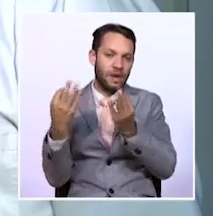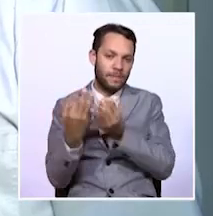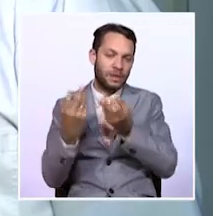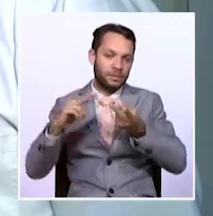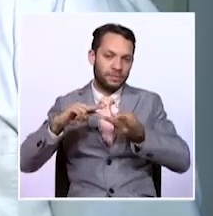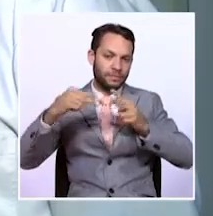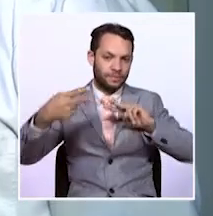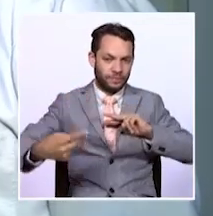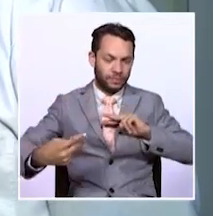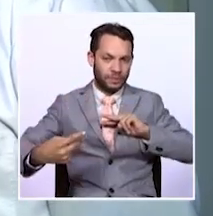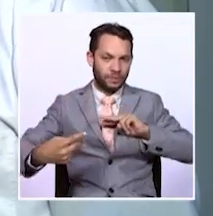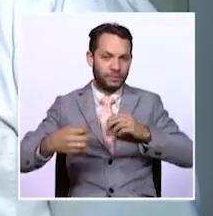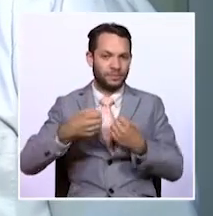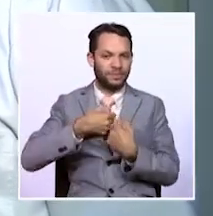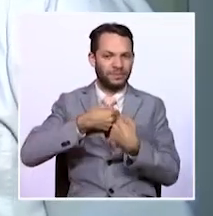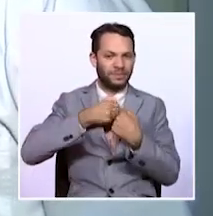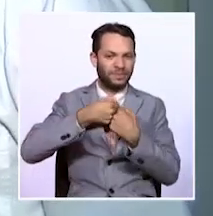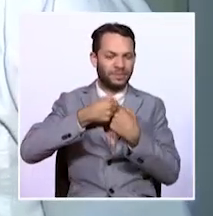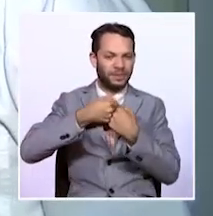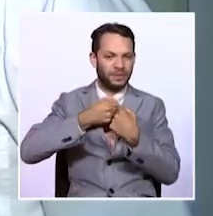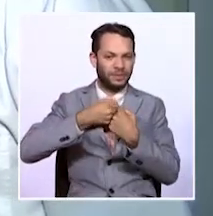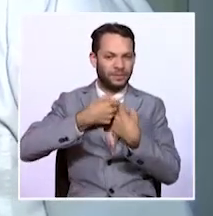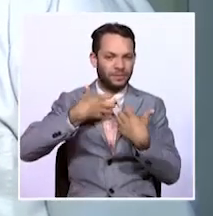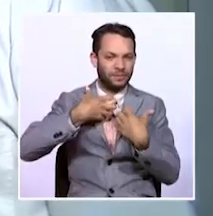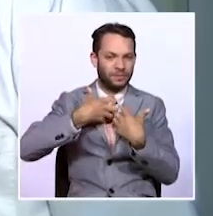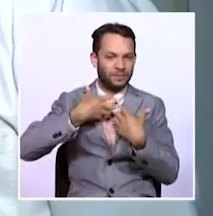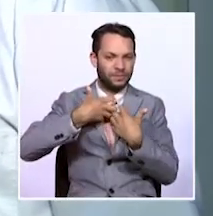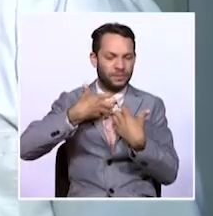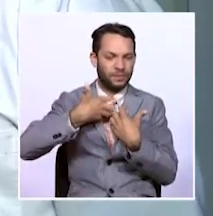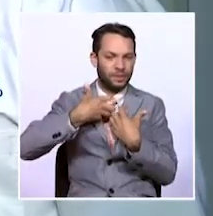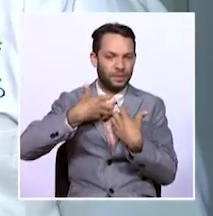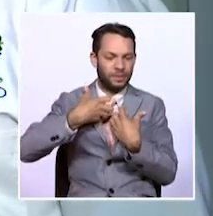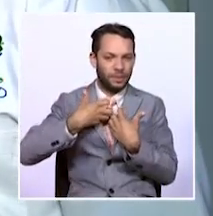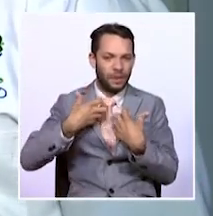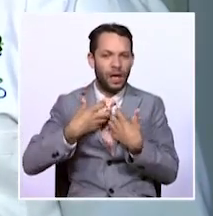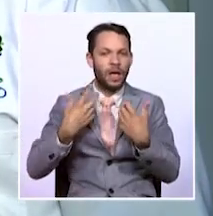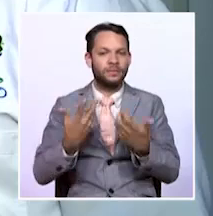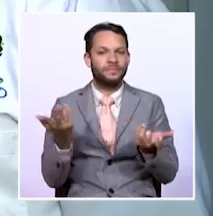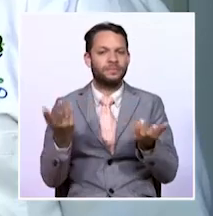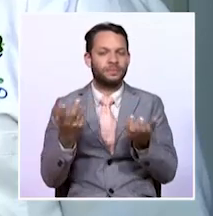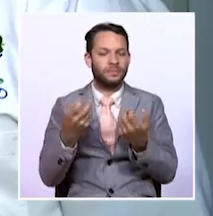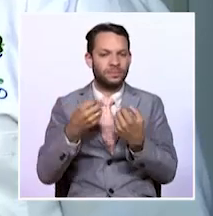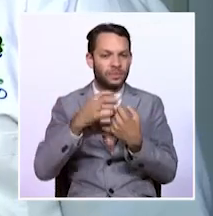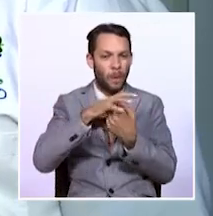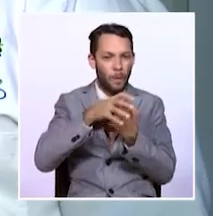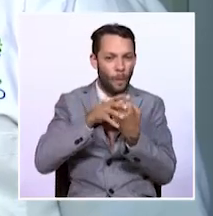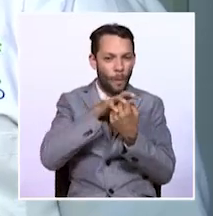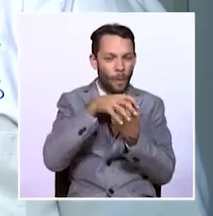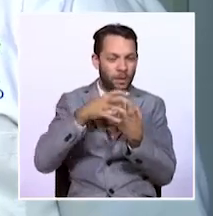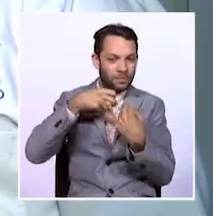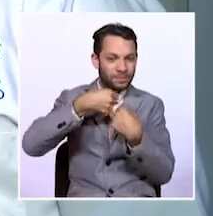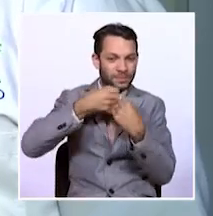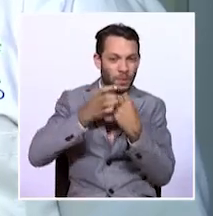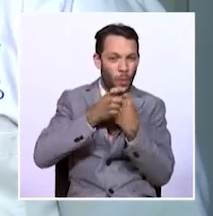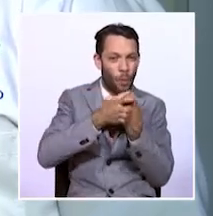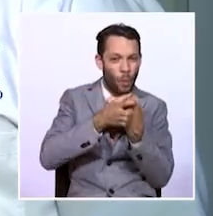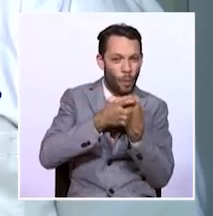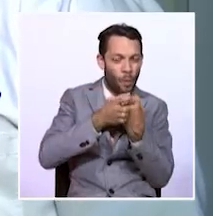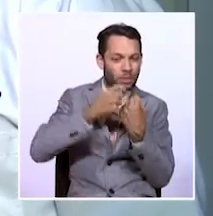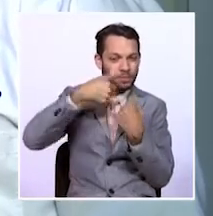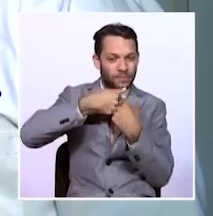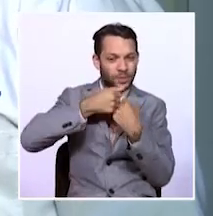llamamos osteoartrosis, empezamos a experimentar una pérdida de mineralización de los espacios intervertebrales, lo que llamamos discos, y